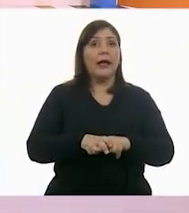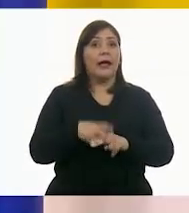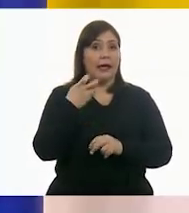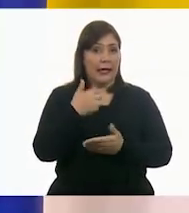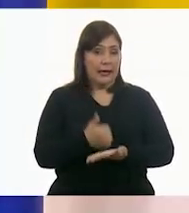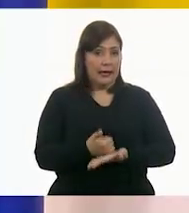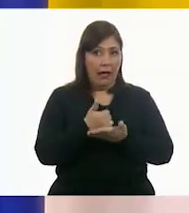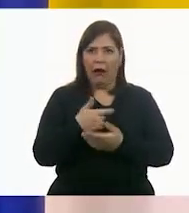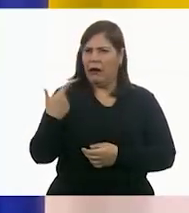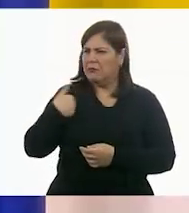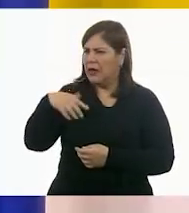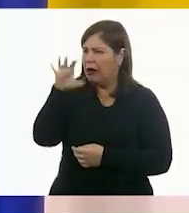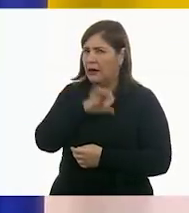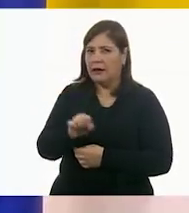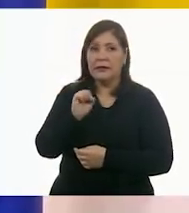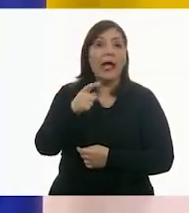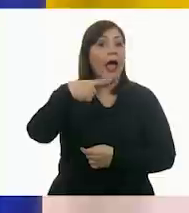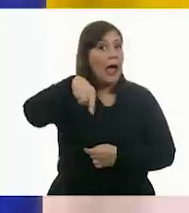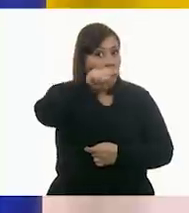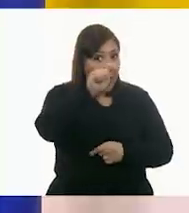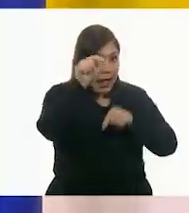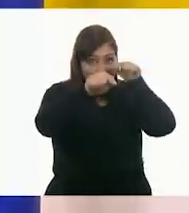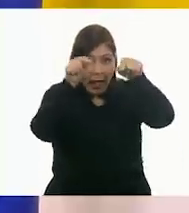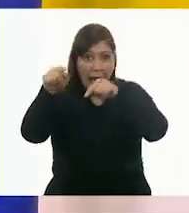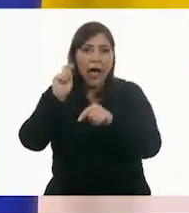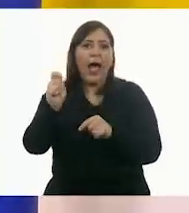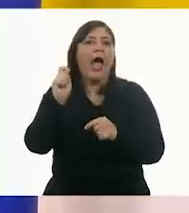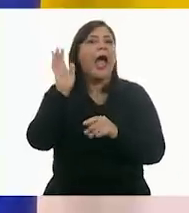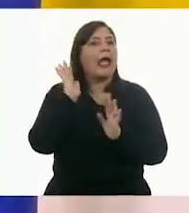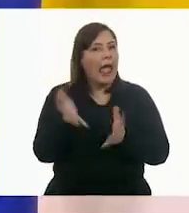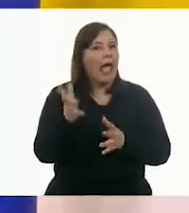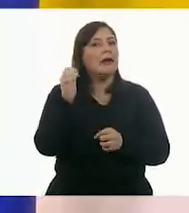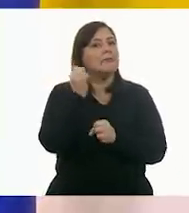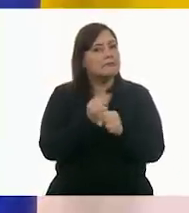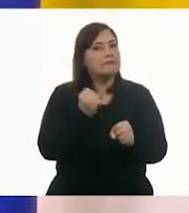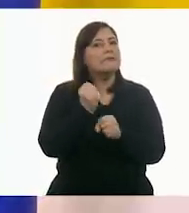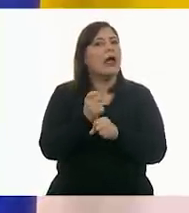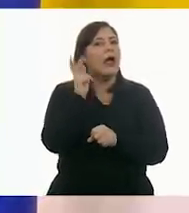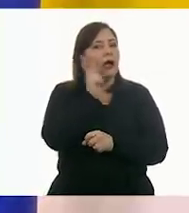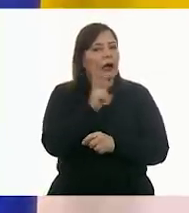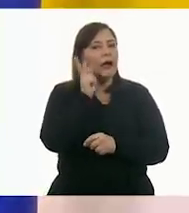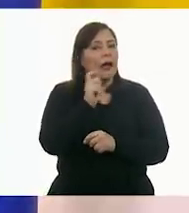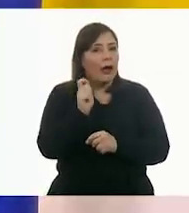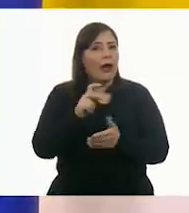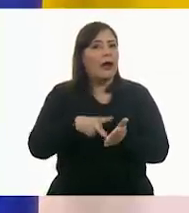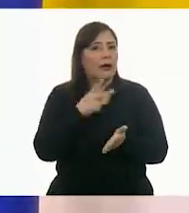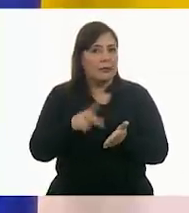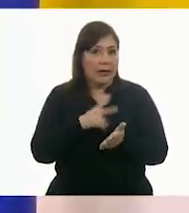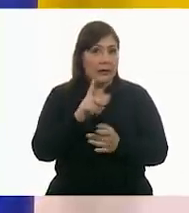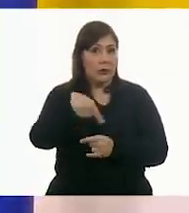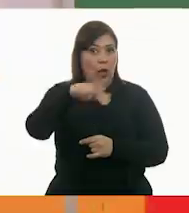amigos y amigas la han practicado muchísimas veces y eso está muy bien.